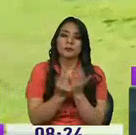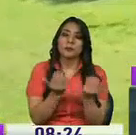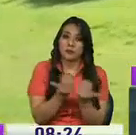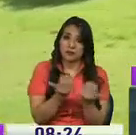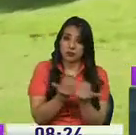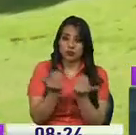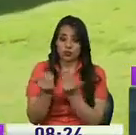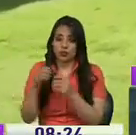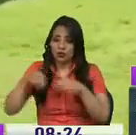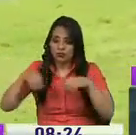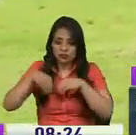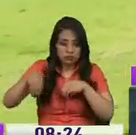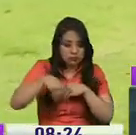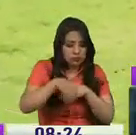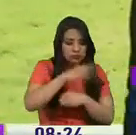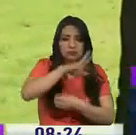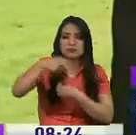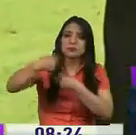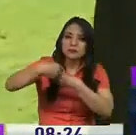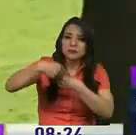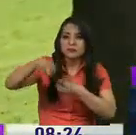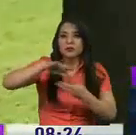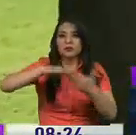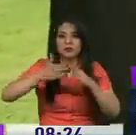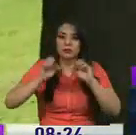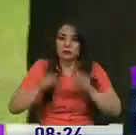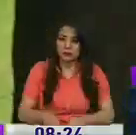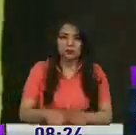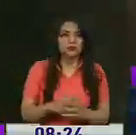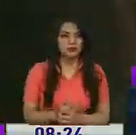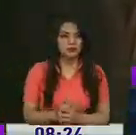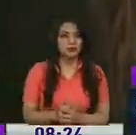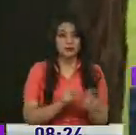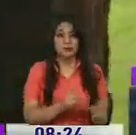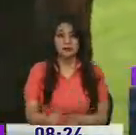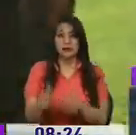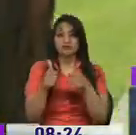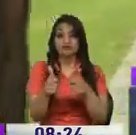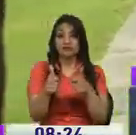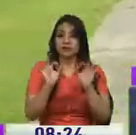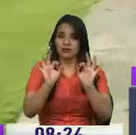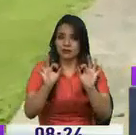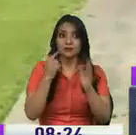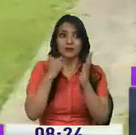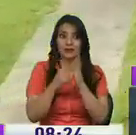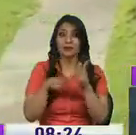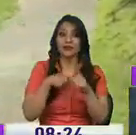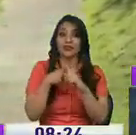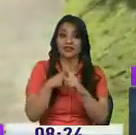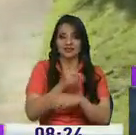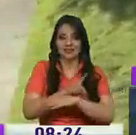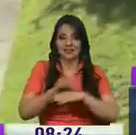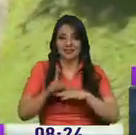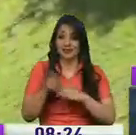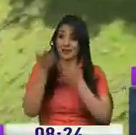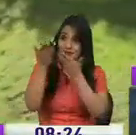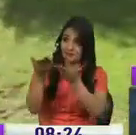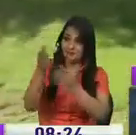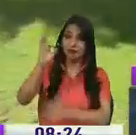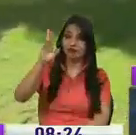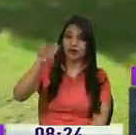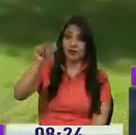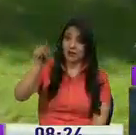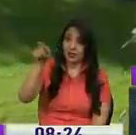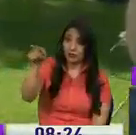de participación comunitaria. Nos hemos preparado yo fui ex directiva y ahora Fernando, para